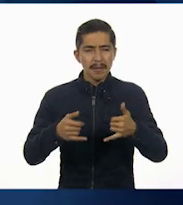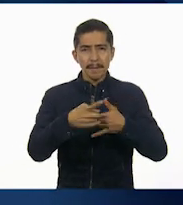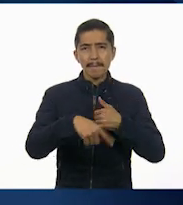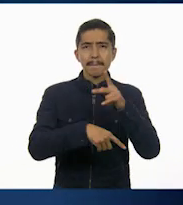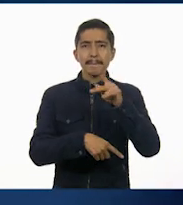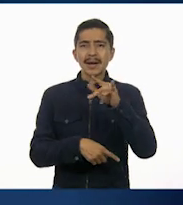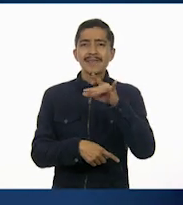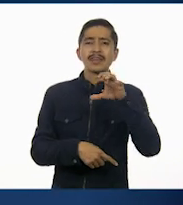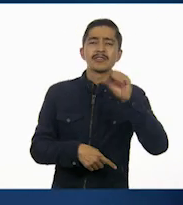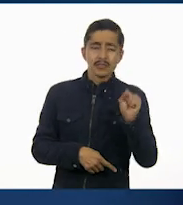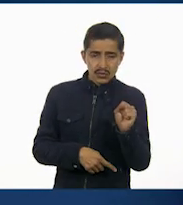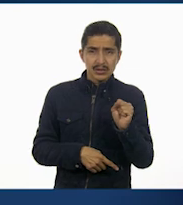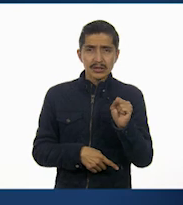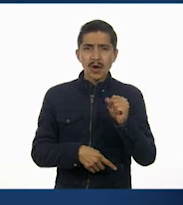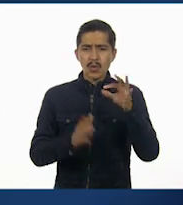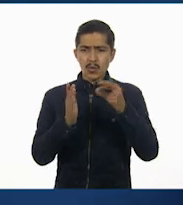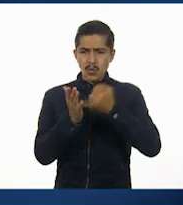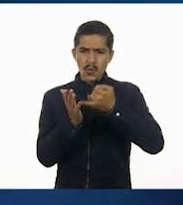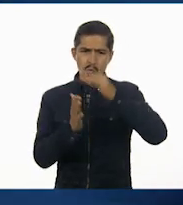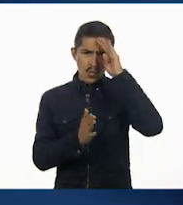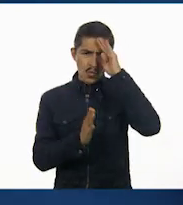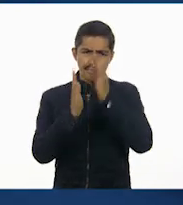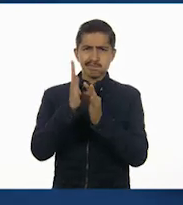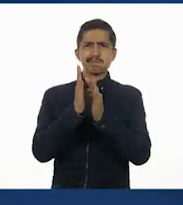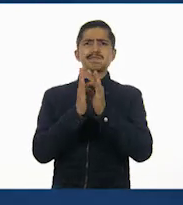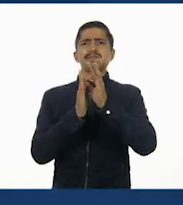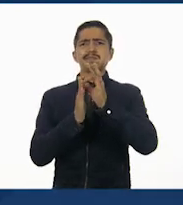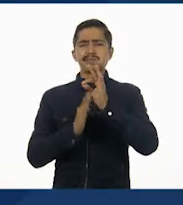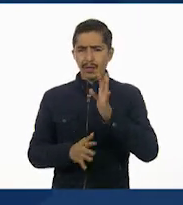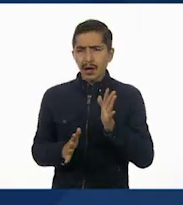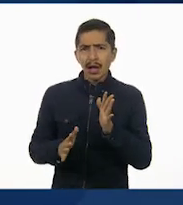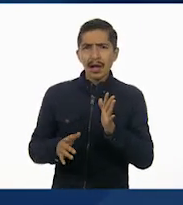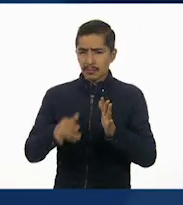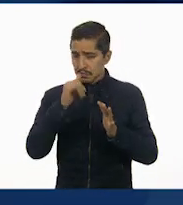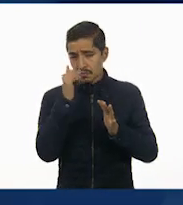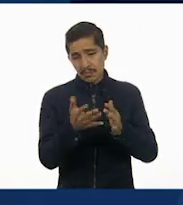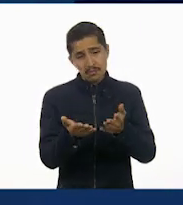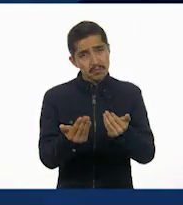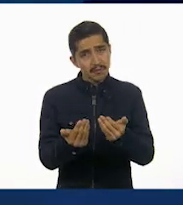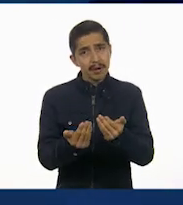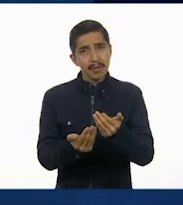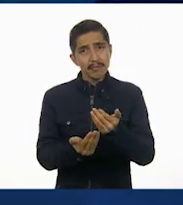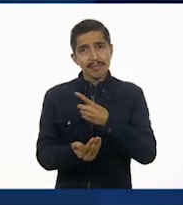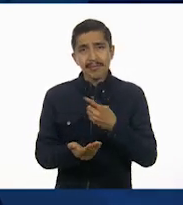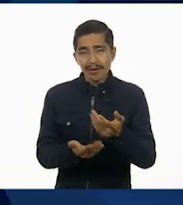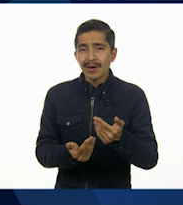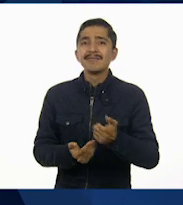plebeyos contra los altos impuestos y las prestaciones exigidas por los funcionarios.